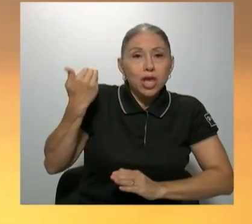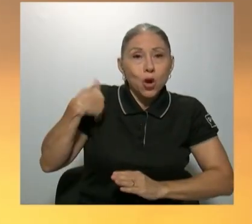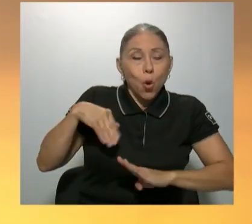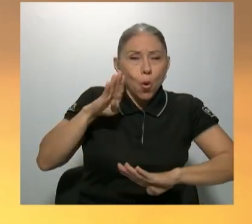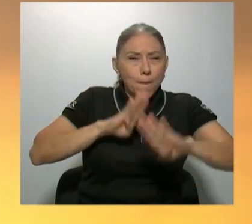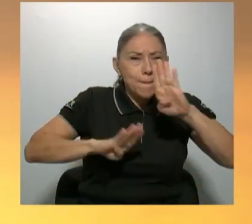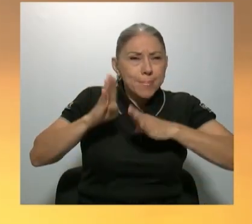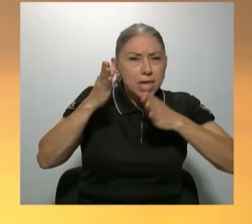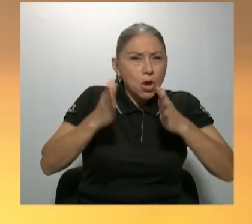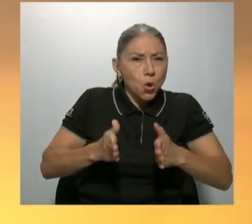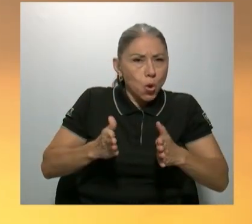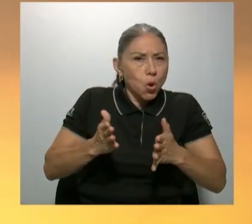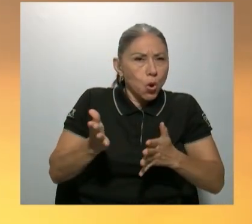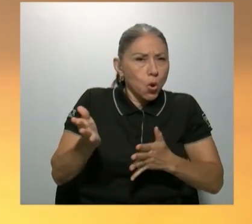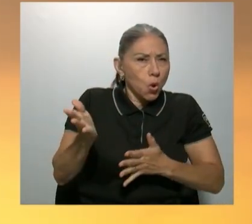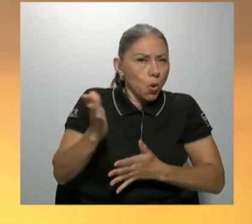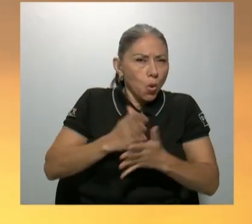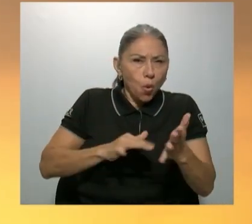biólogo o algo así.